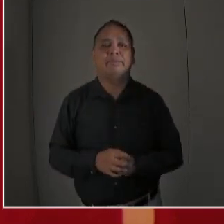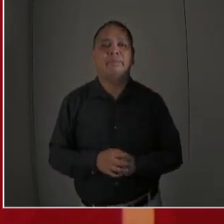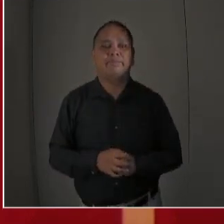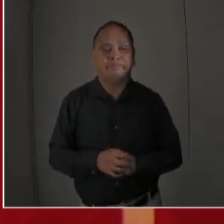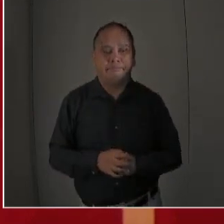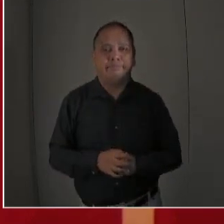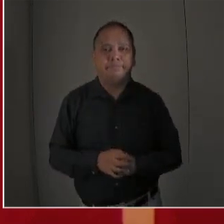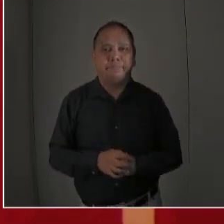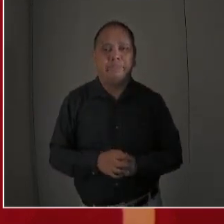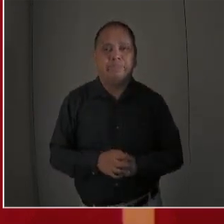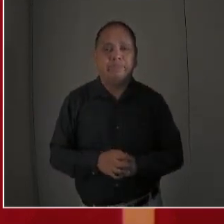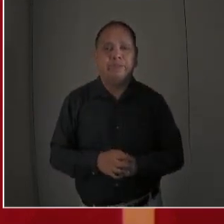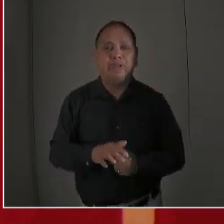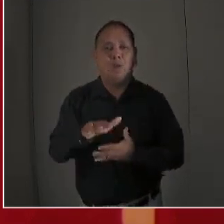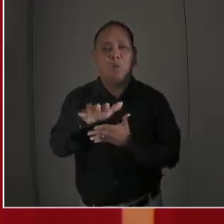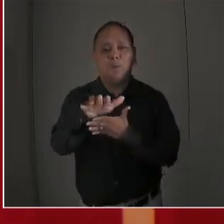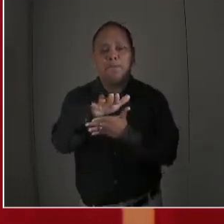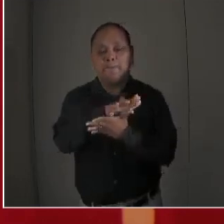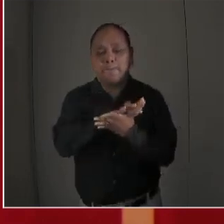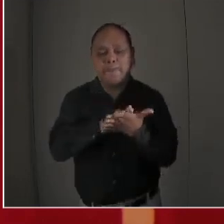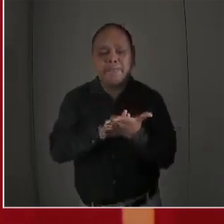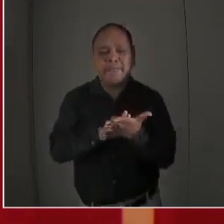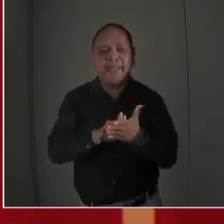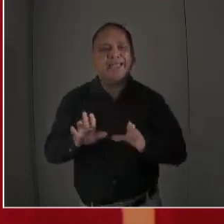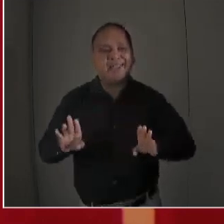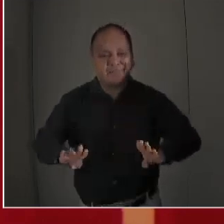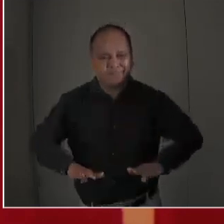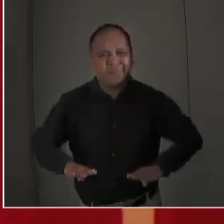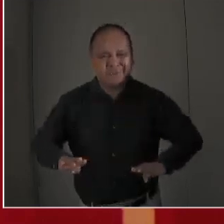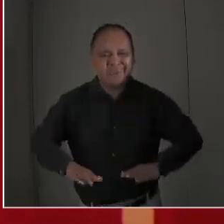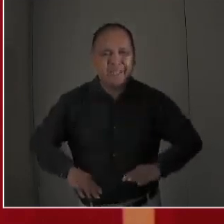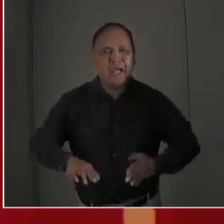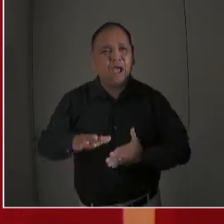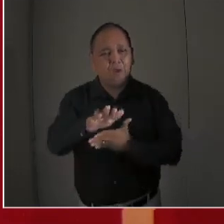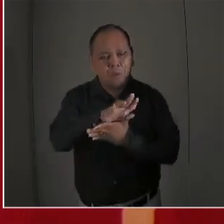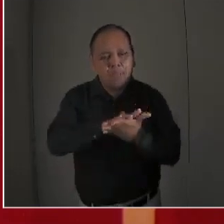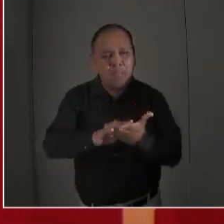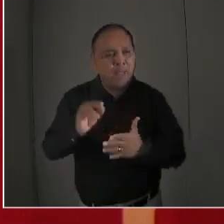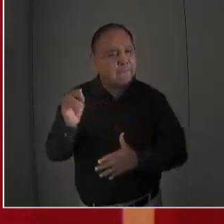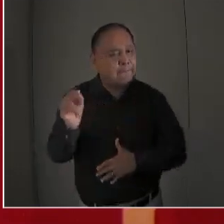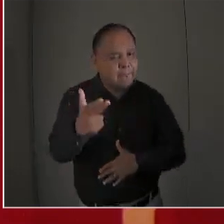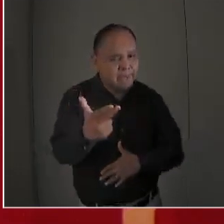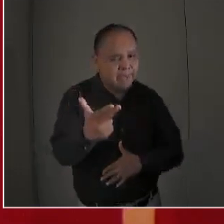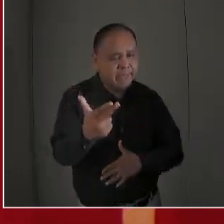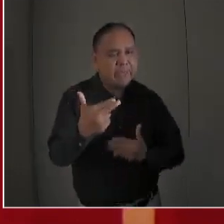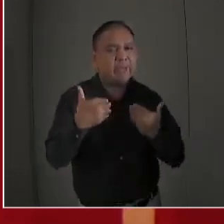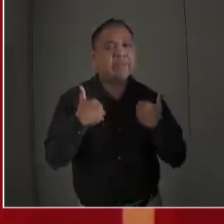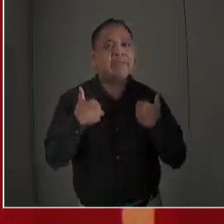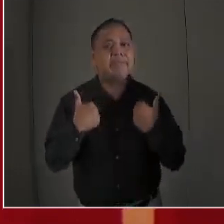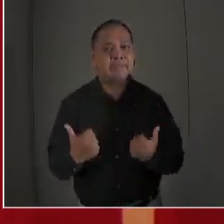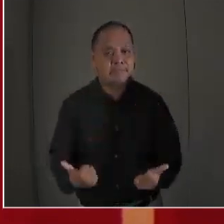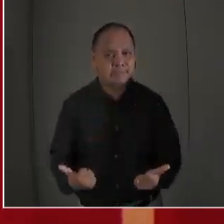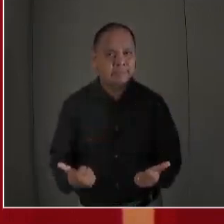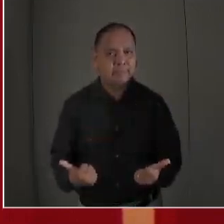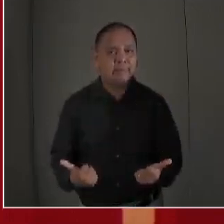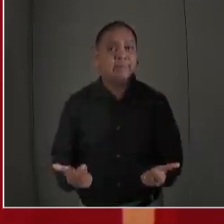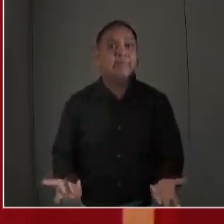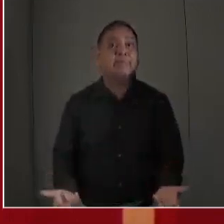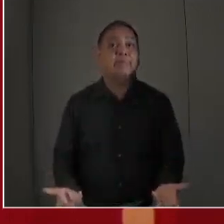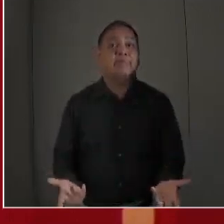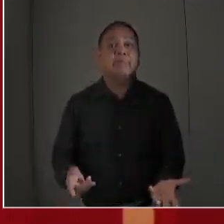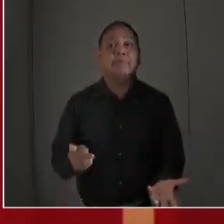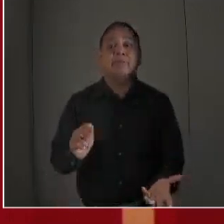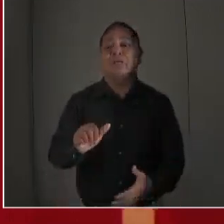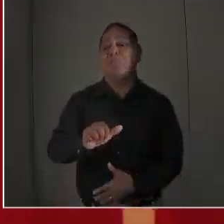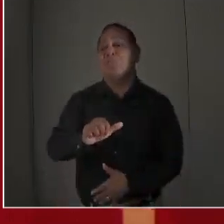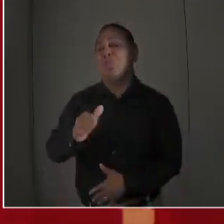privilegiar la unidad, que todas y todos entendamos que no se puede excluir a nadie, que